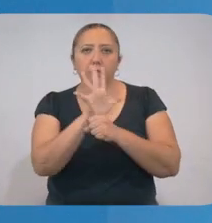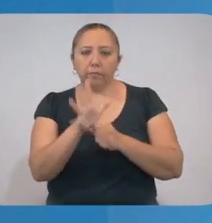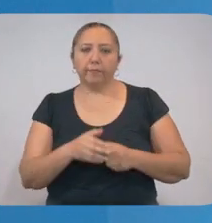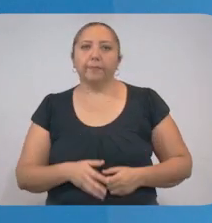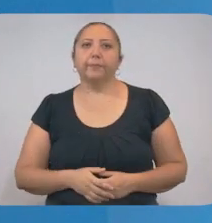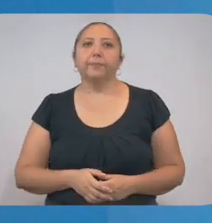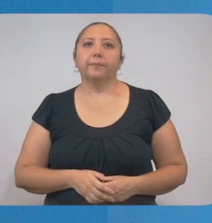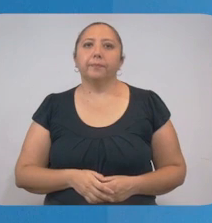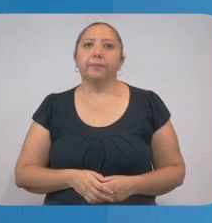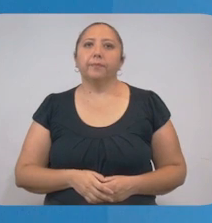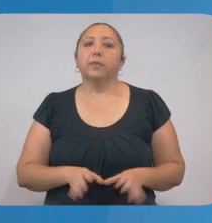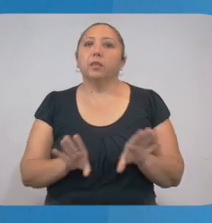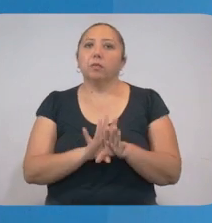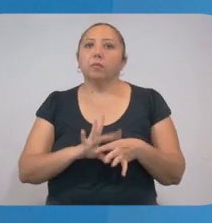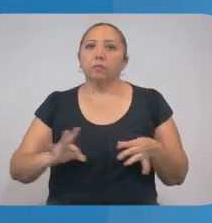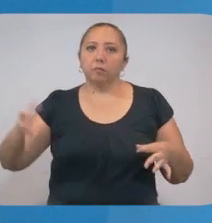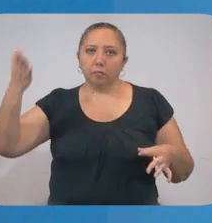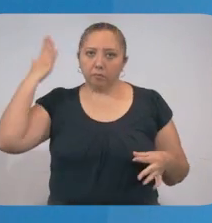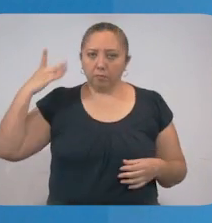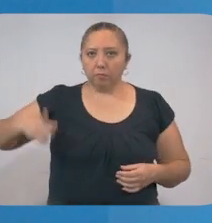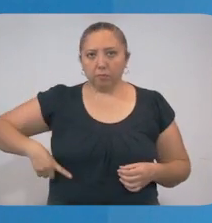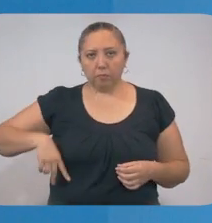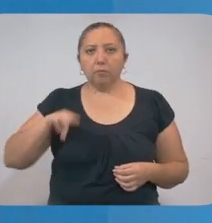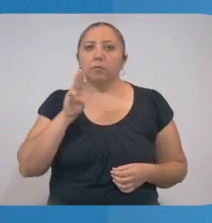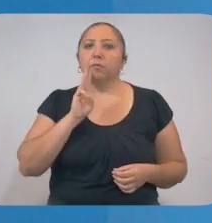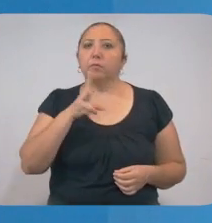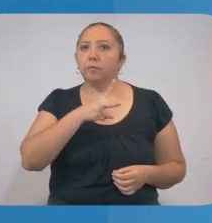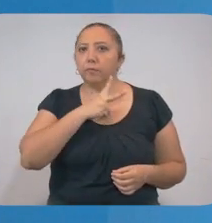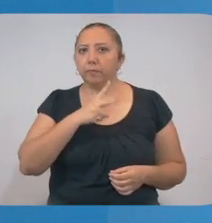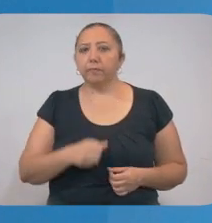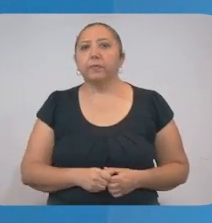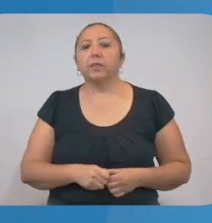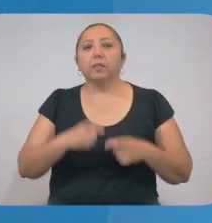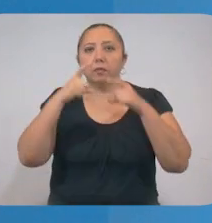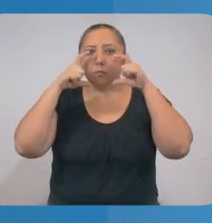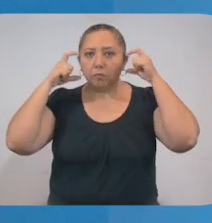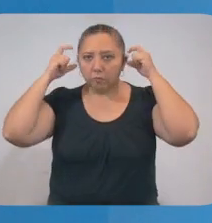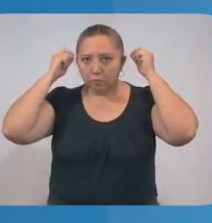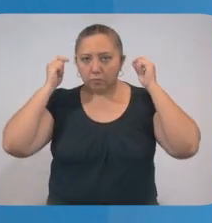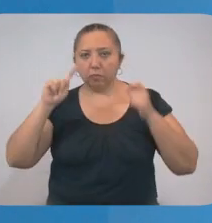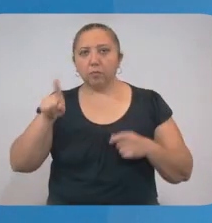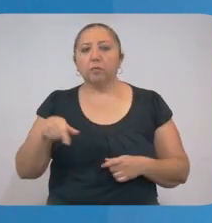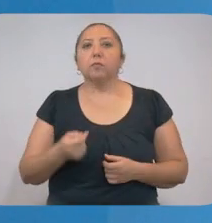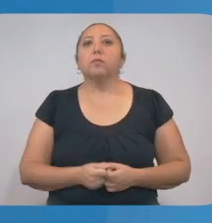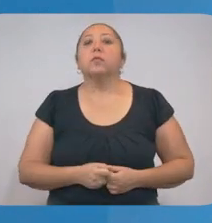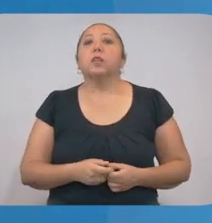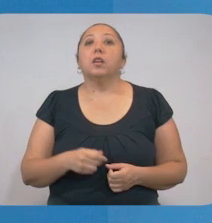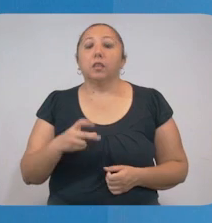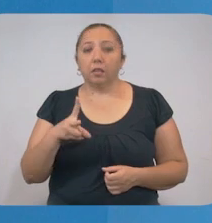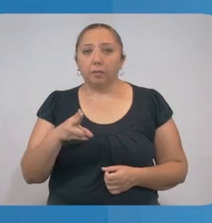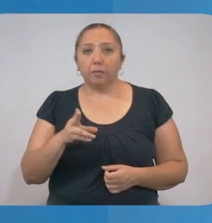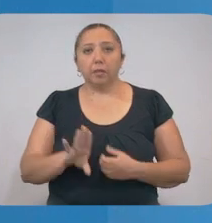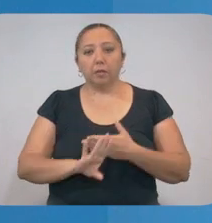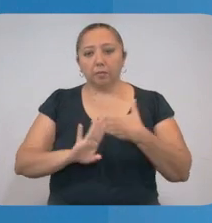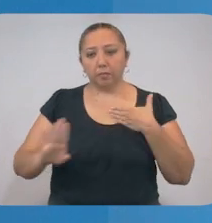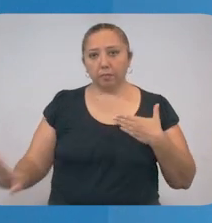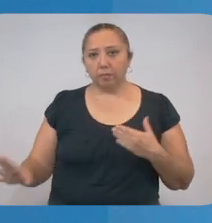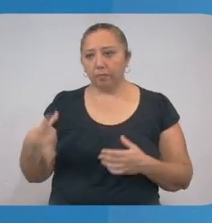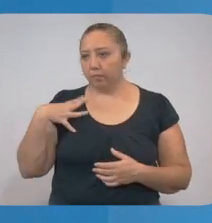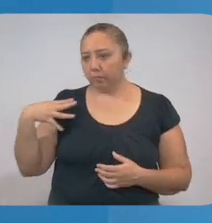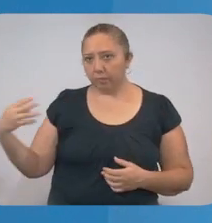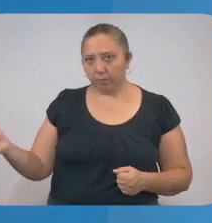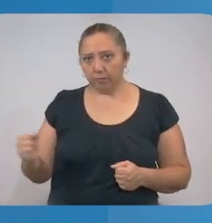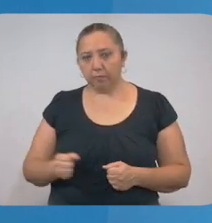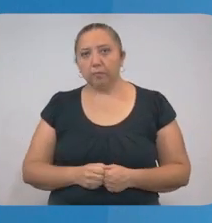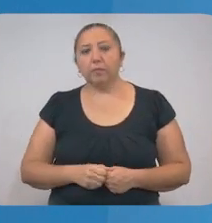aiku pischi mak telubing, le tushku choba lubing ula mako bo, yetel beshan tel mako tanu meyahobe, kabet, yetel beshan, le kuchi lobo hek aptan